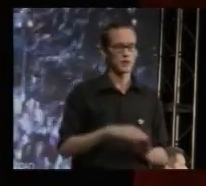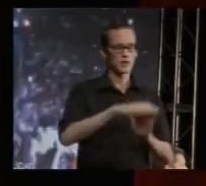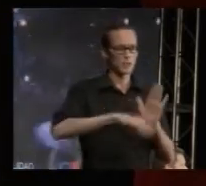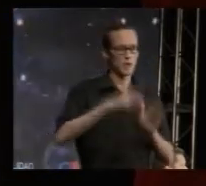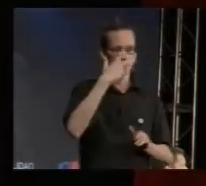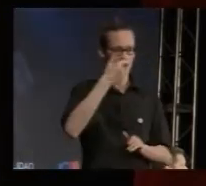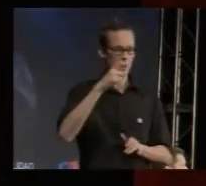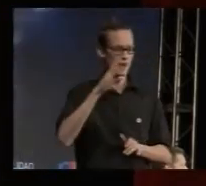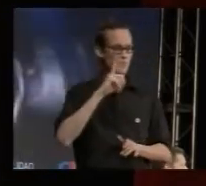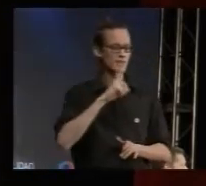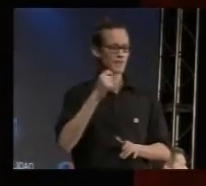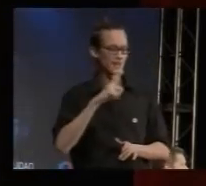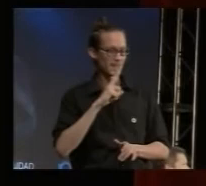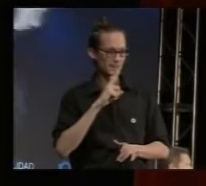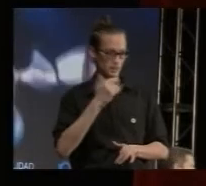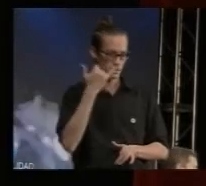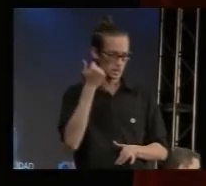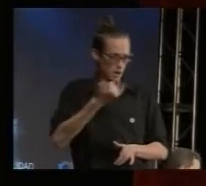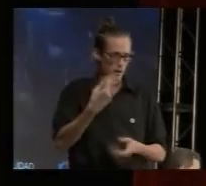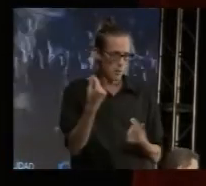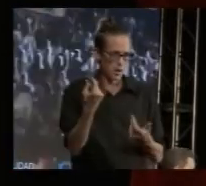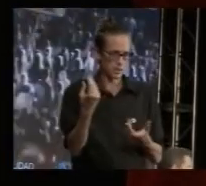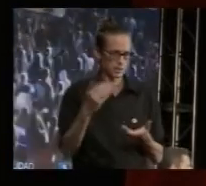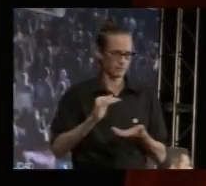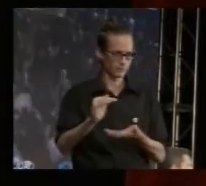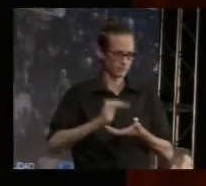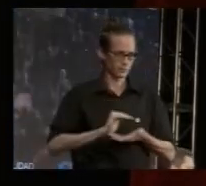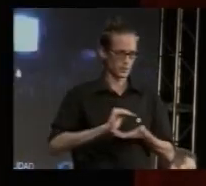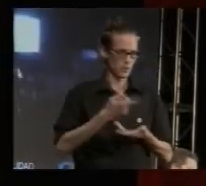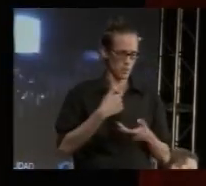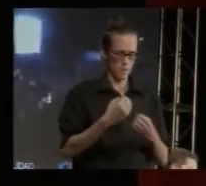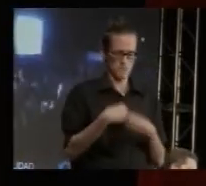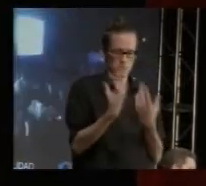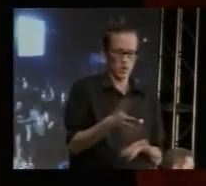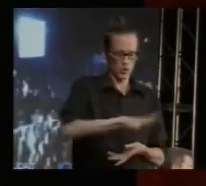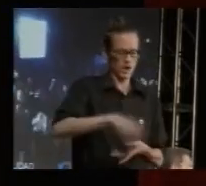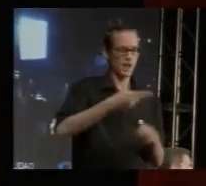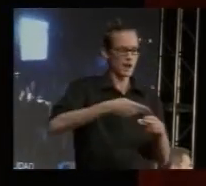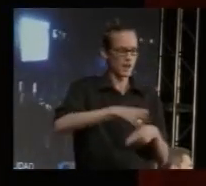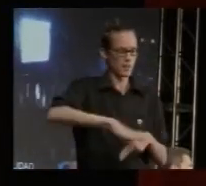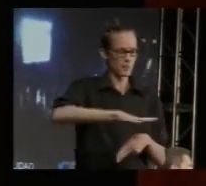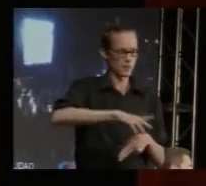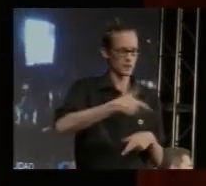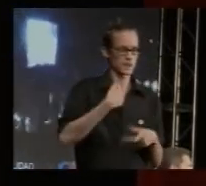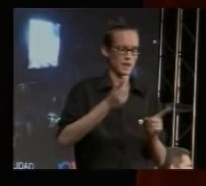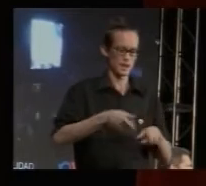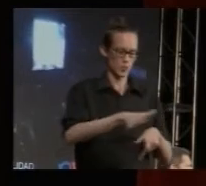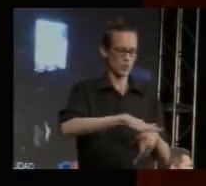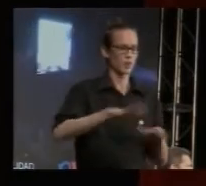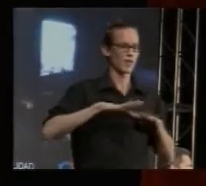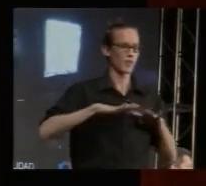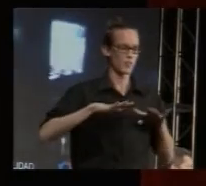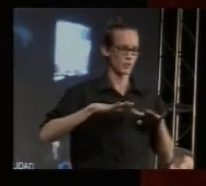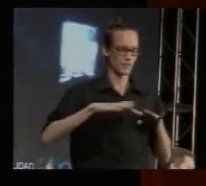ya contamos con los fondos para iniciar en Loma del Mirador la mejora de la plaza, alumbrado, pavimento y playón deportivo en